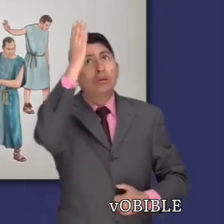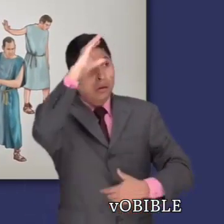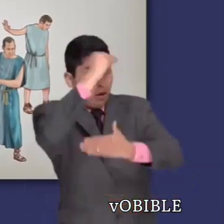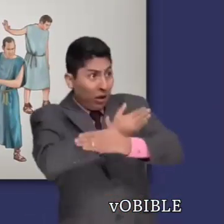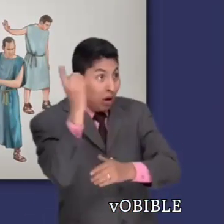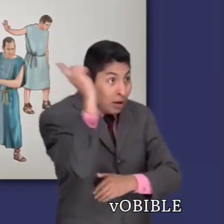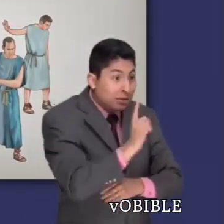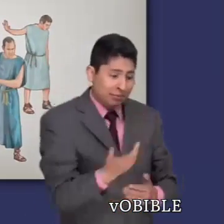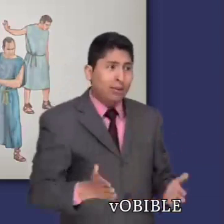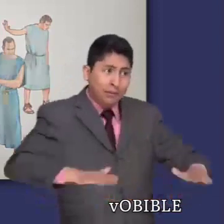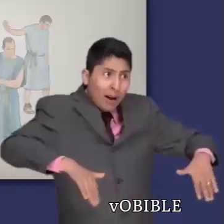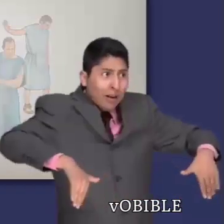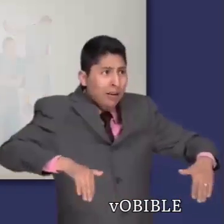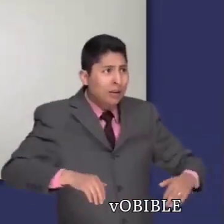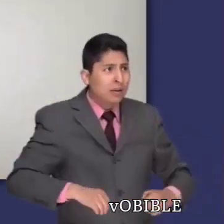venido como ser humano.